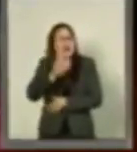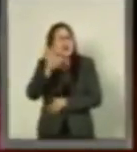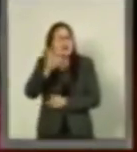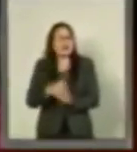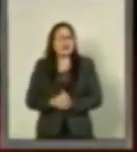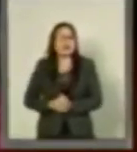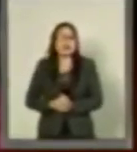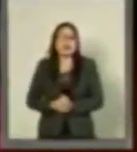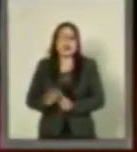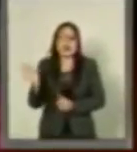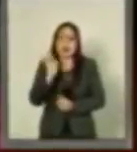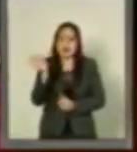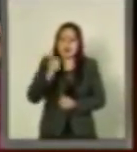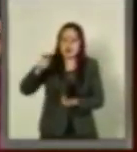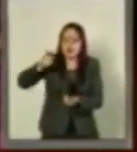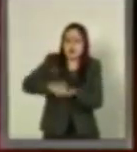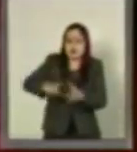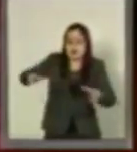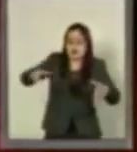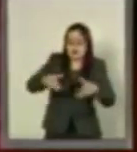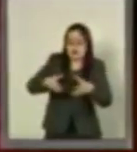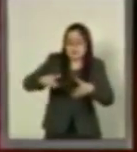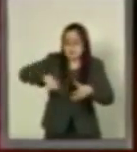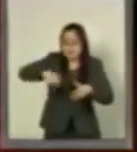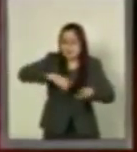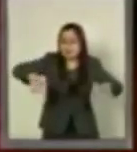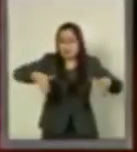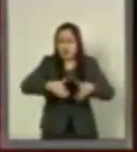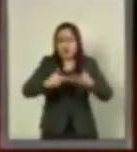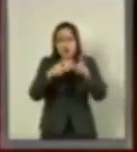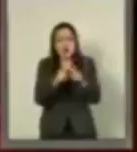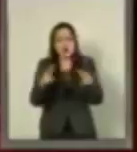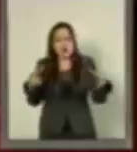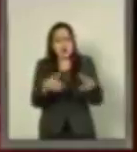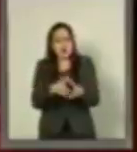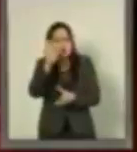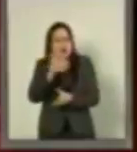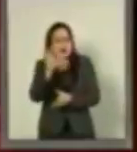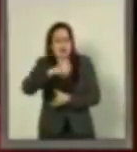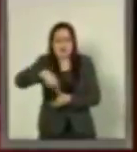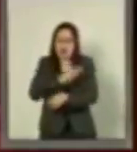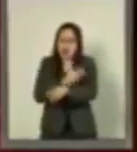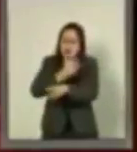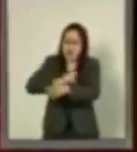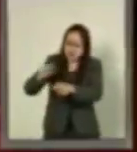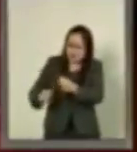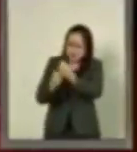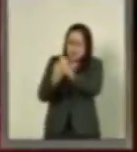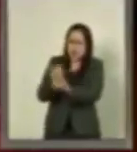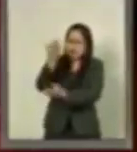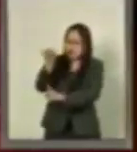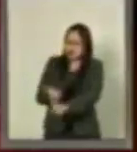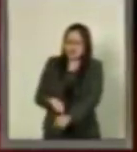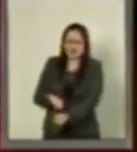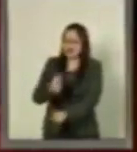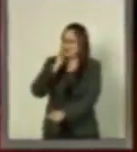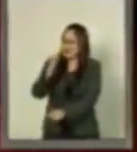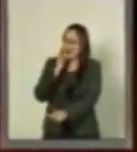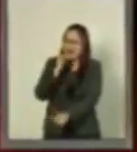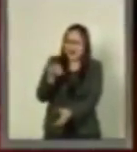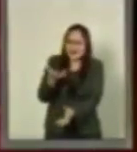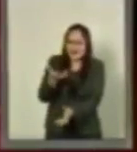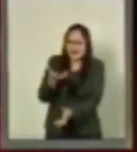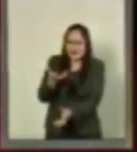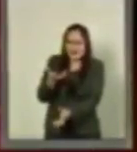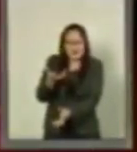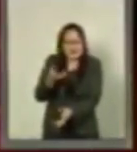disfuncionalidad del sector coordinado no lo ha acompañado en ese ímpetu y en ese